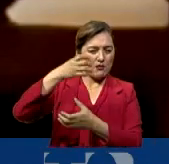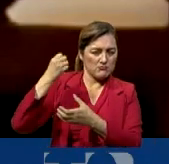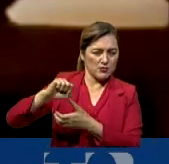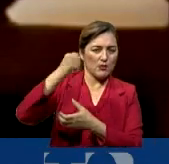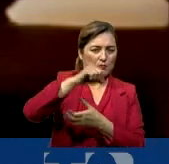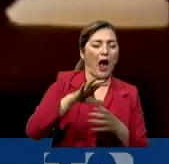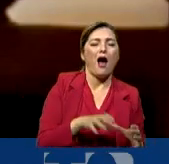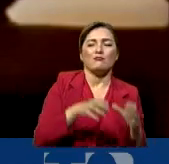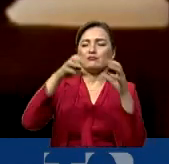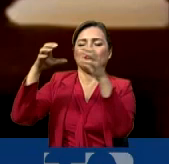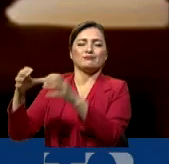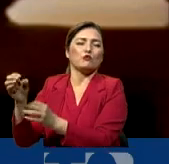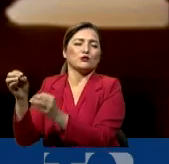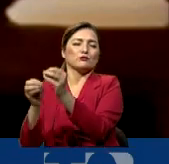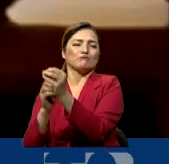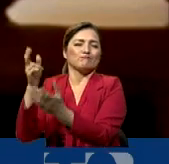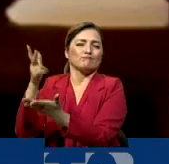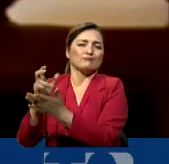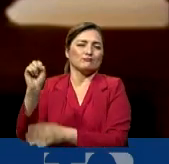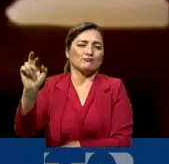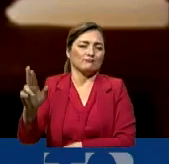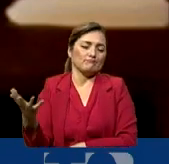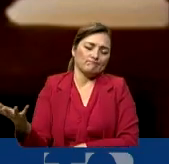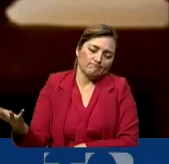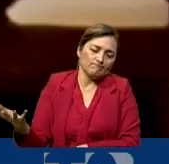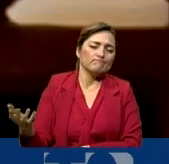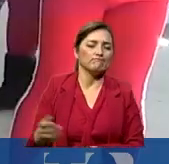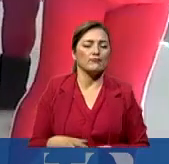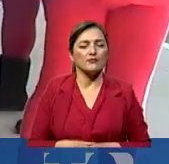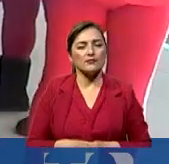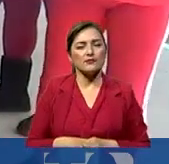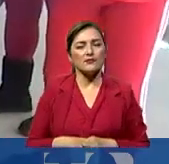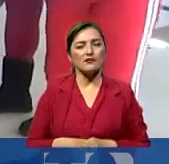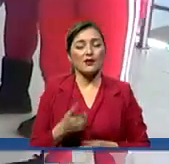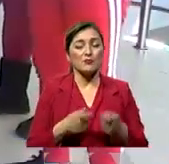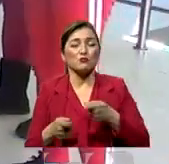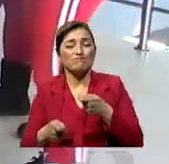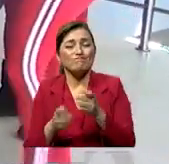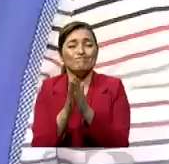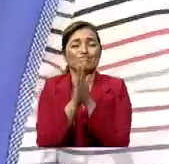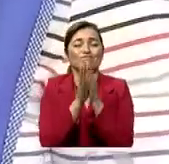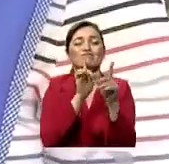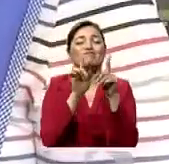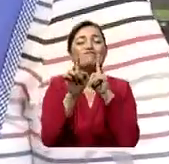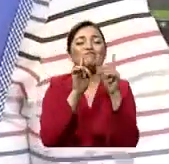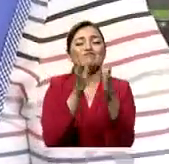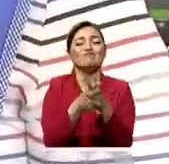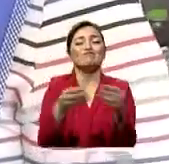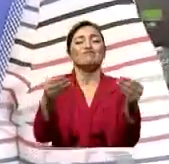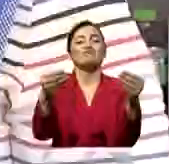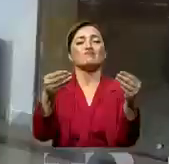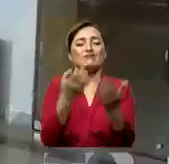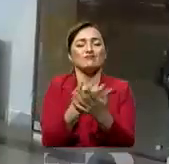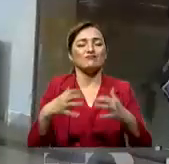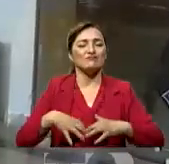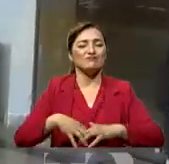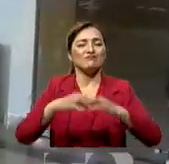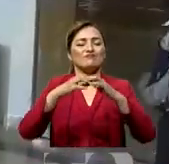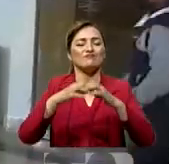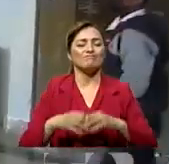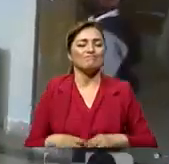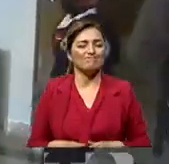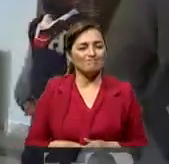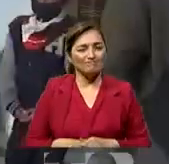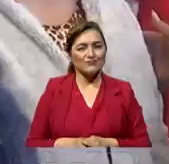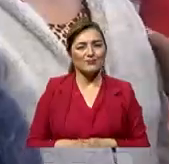las oficinas a la terminal terrestre sur para darle el dinamismo. Los comerciantes piden diálogo y soluciones para dinamizar esta